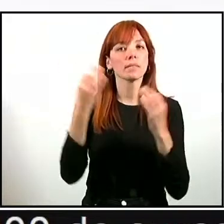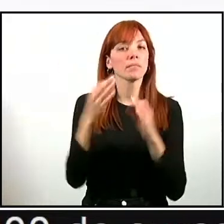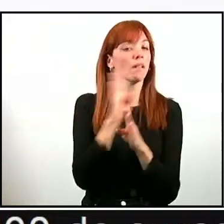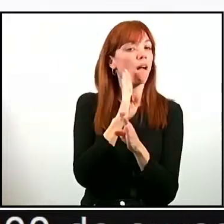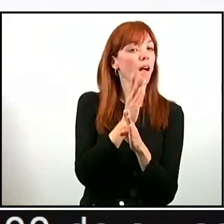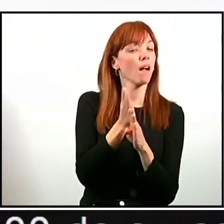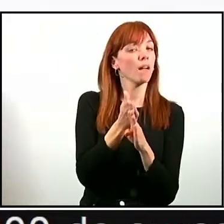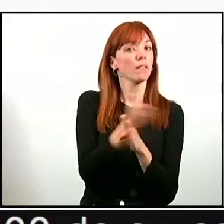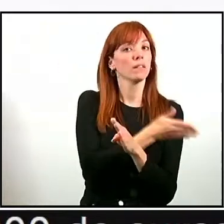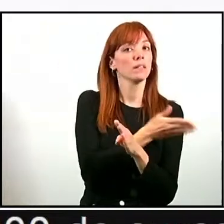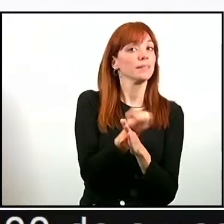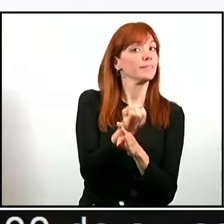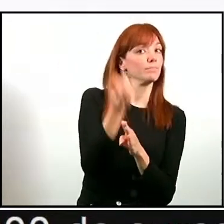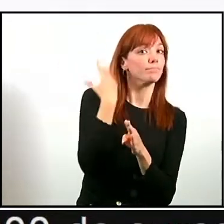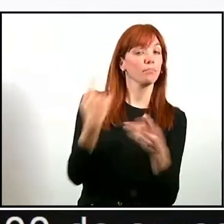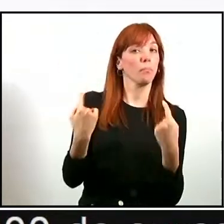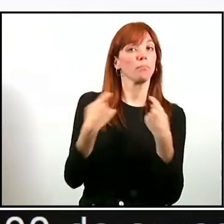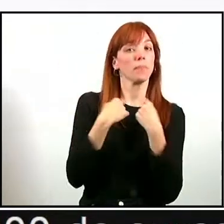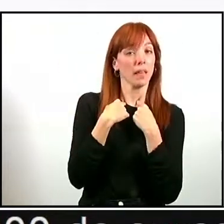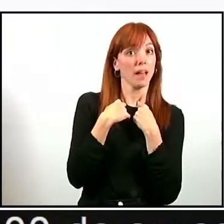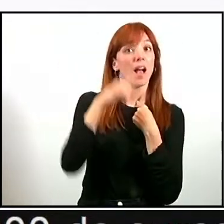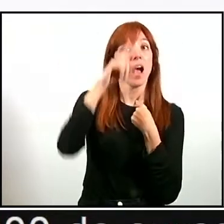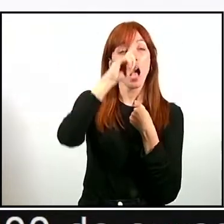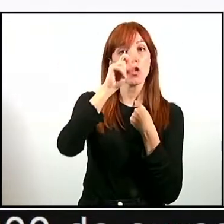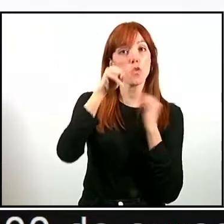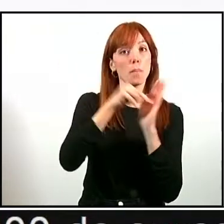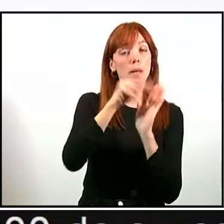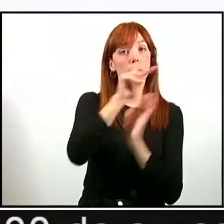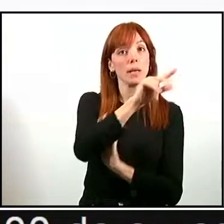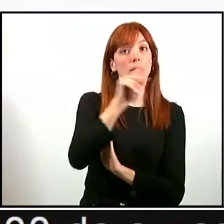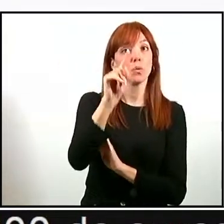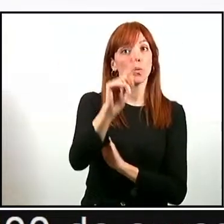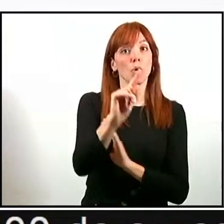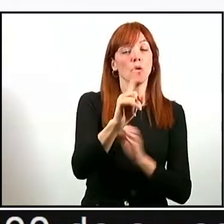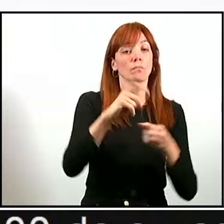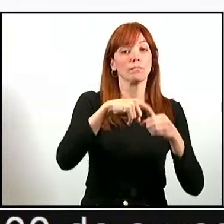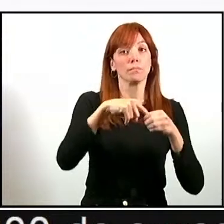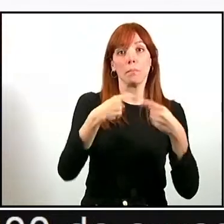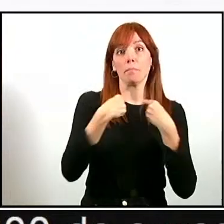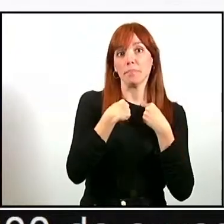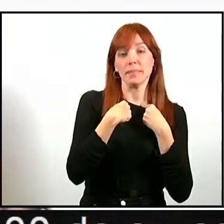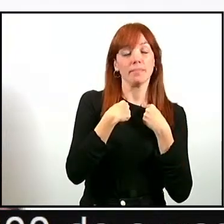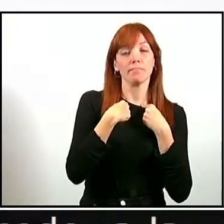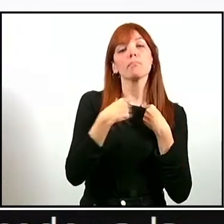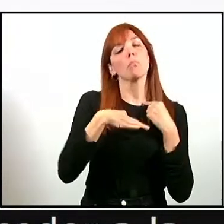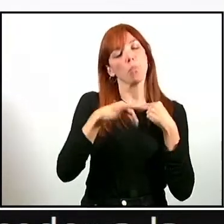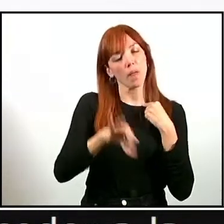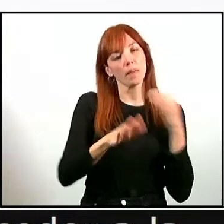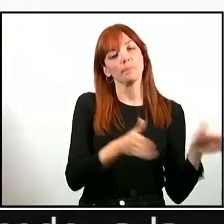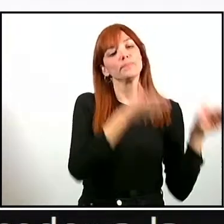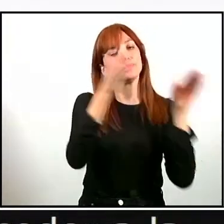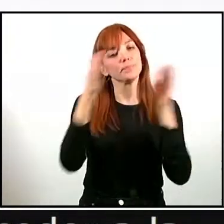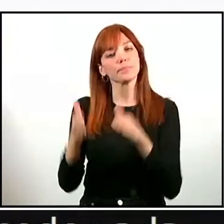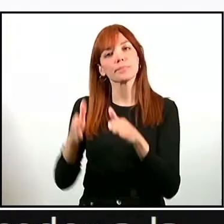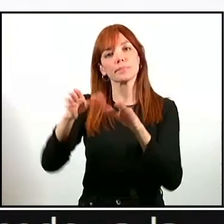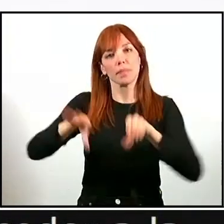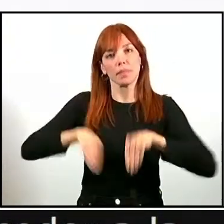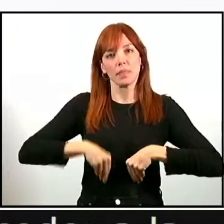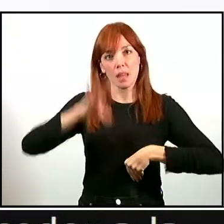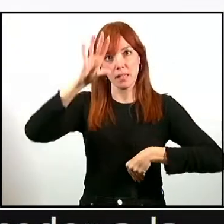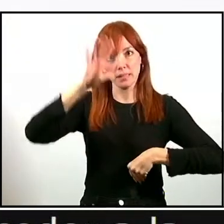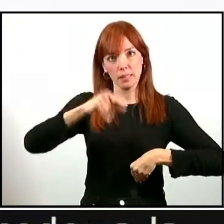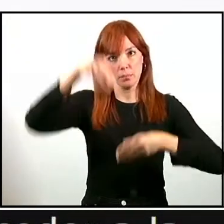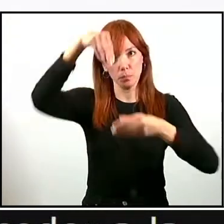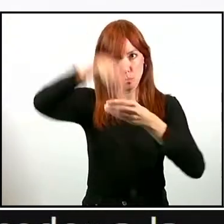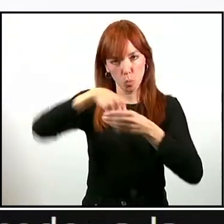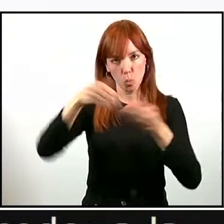podido acceder a la convocatoria del 21 puedan acceder a esta convocatoria que a partir de hoy se va a abrir, que se va